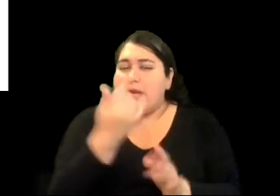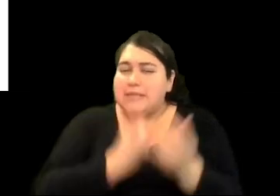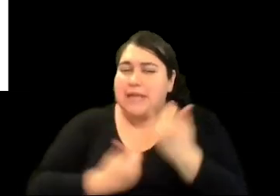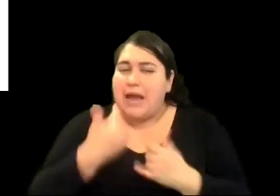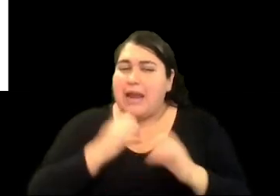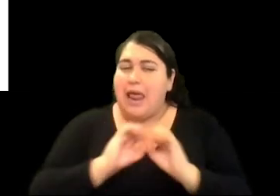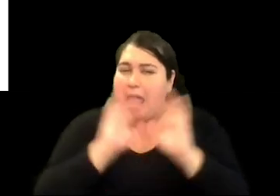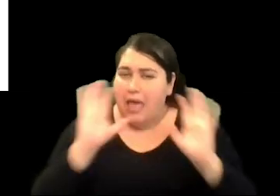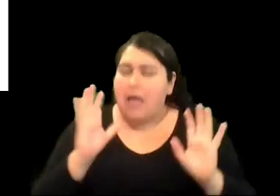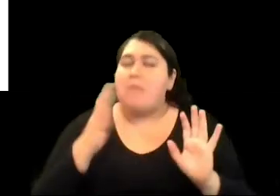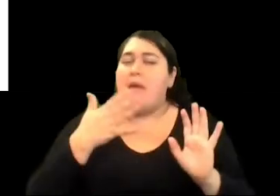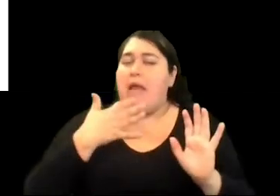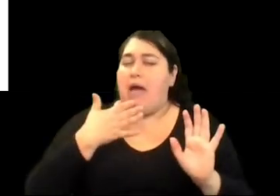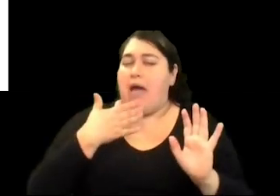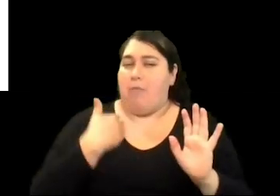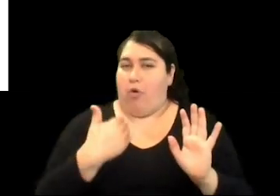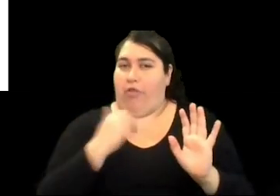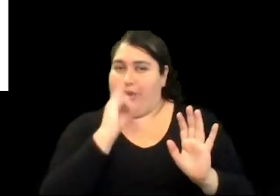agradezco.